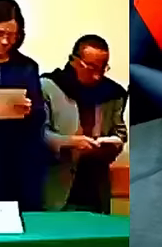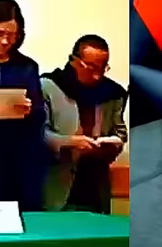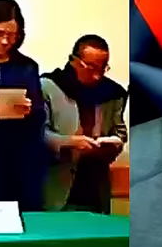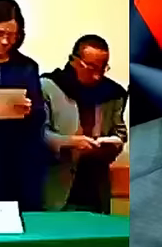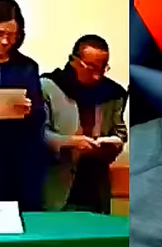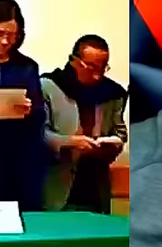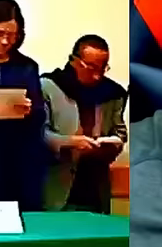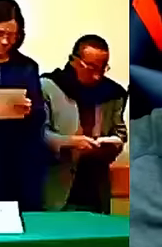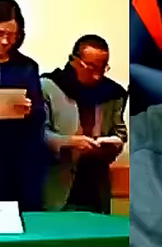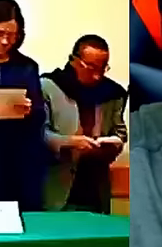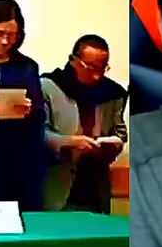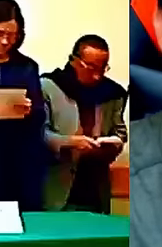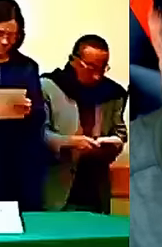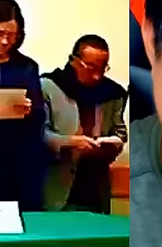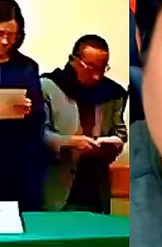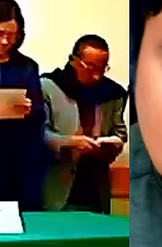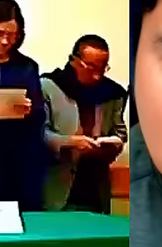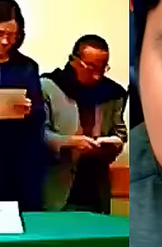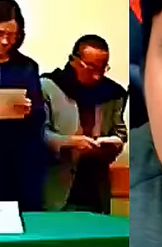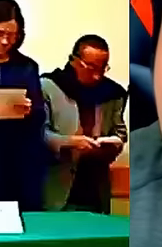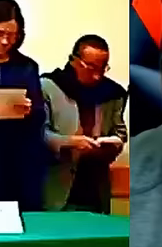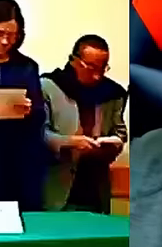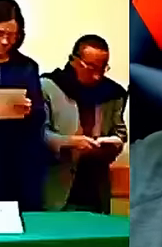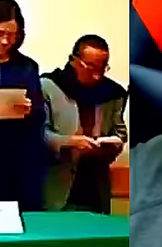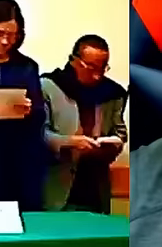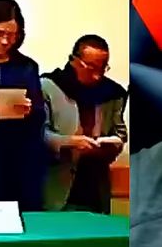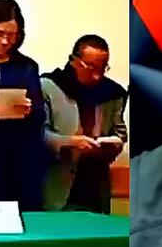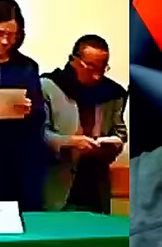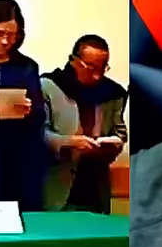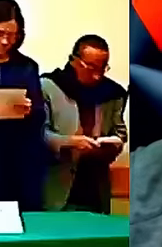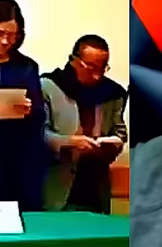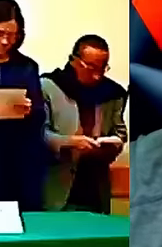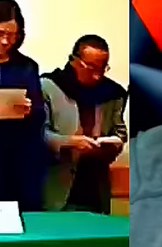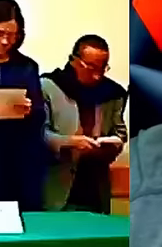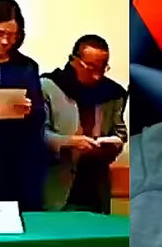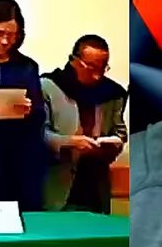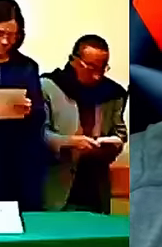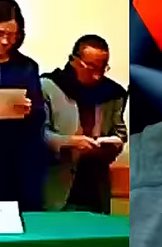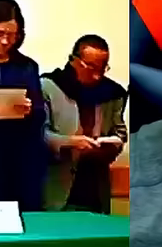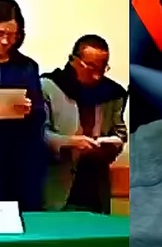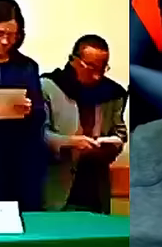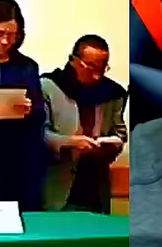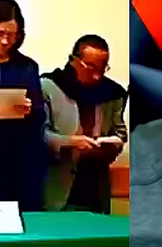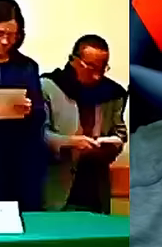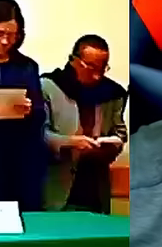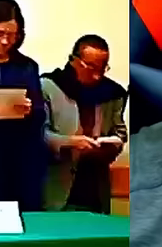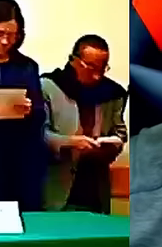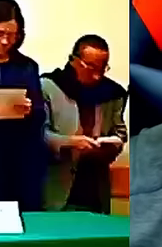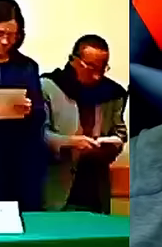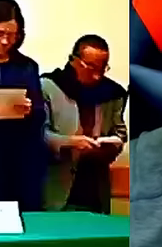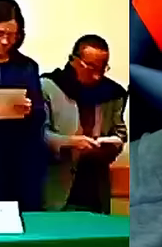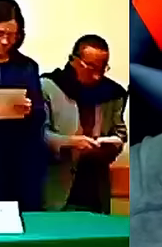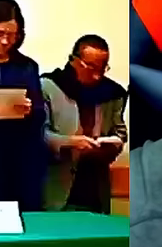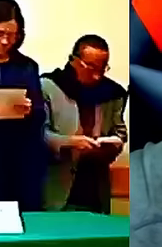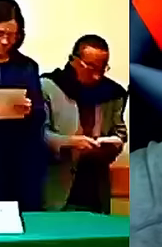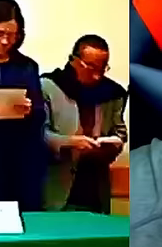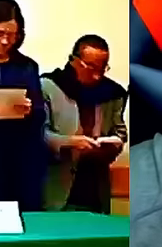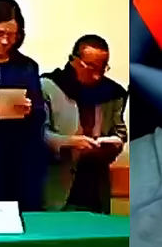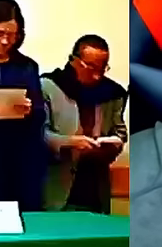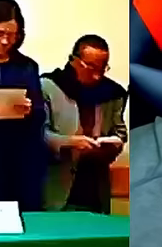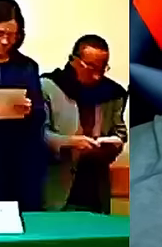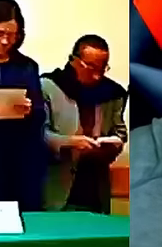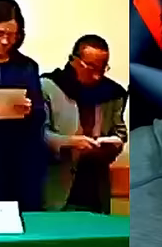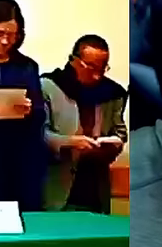presidenta. Bueno, y en su defecto también puede haber ministro presidente, pero eso ya se verá en su